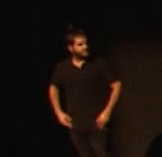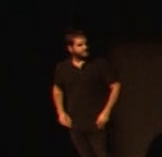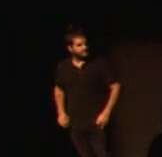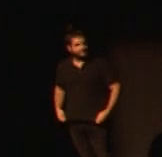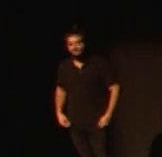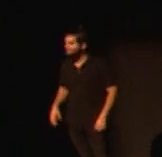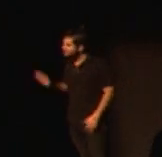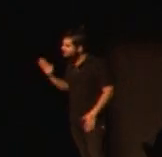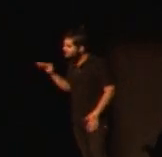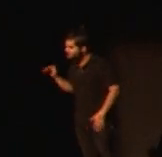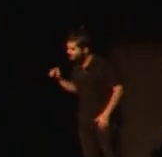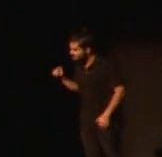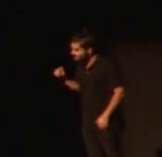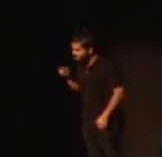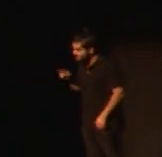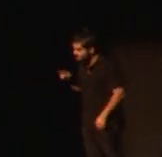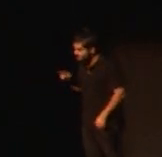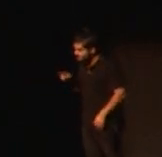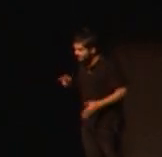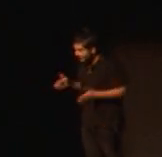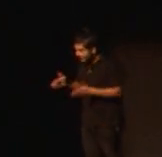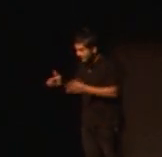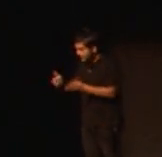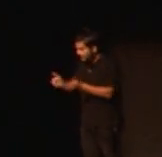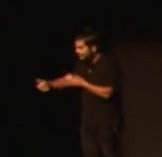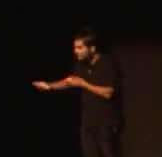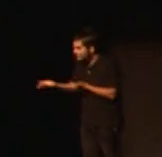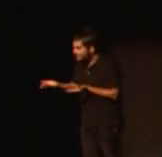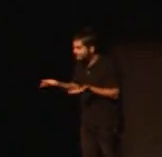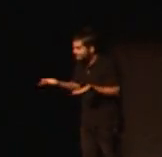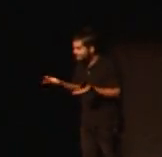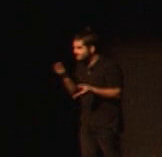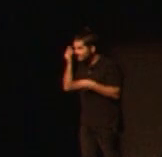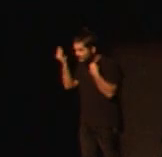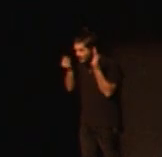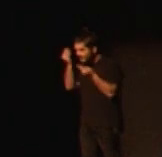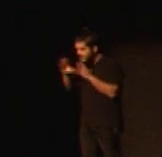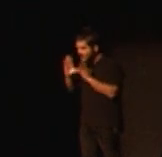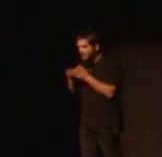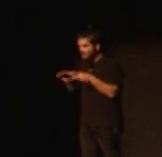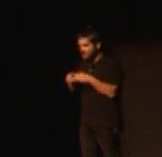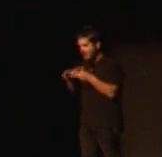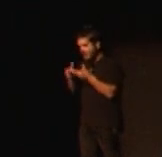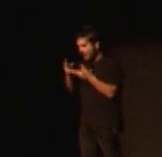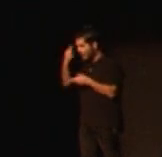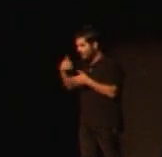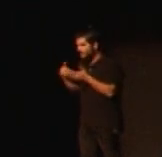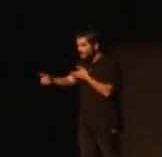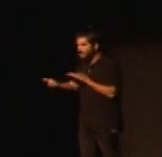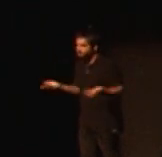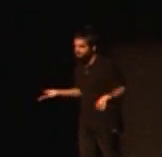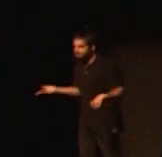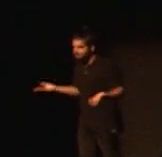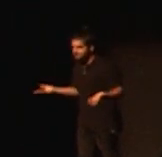José Luis, y en este camino al porvenir, cuéntanos, ¿qué es lo que está por venir en el Grupo Social 11?